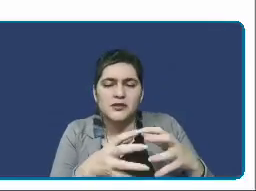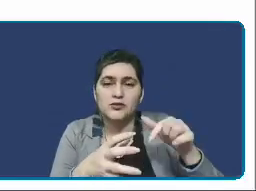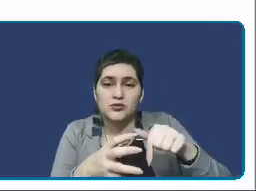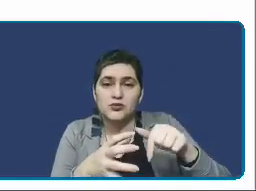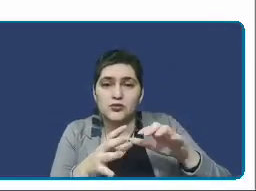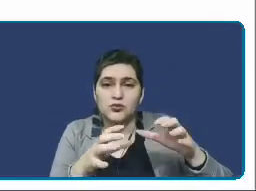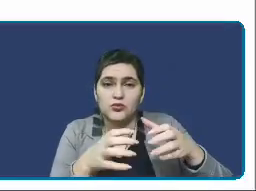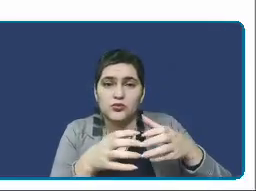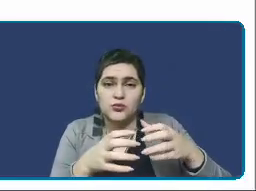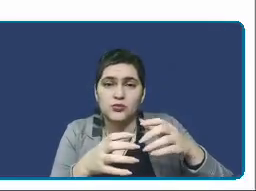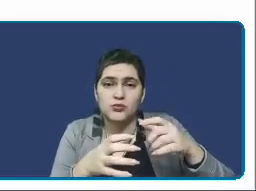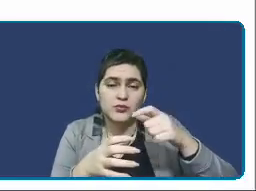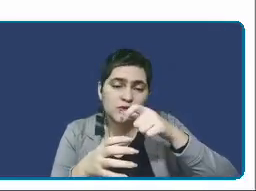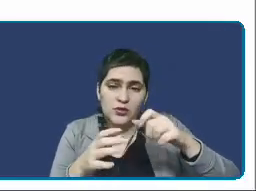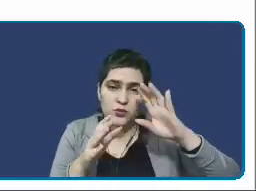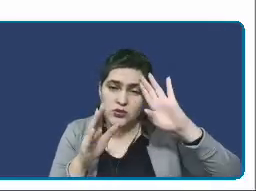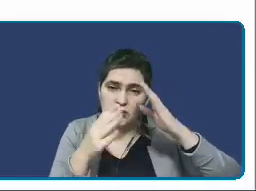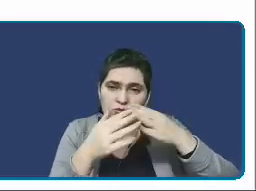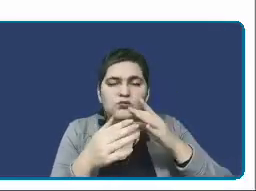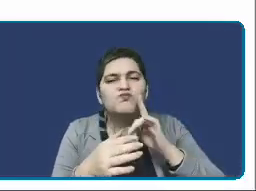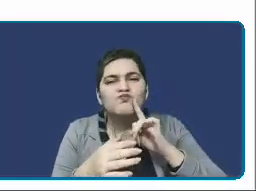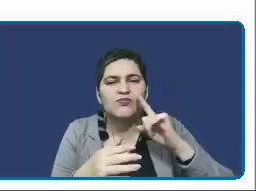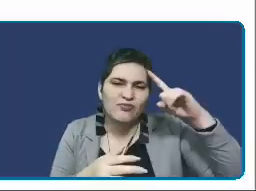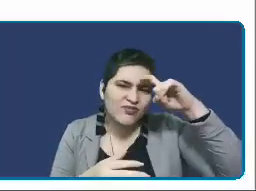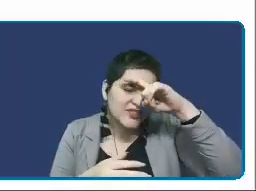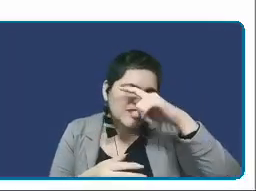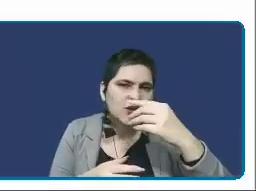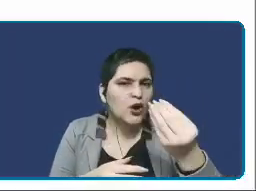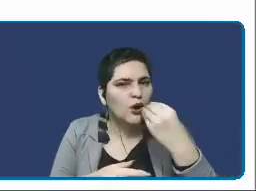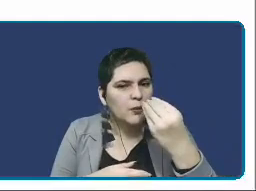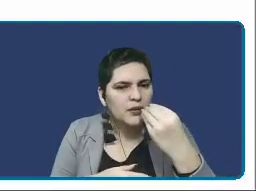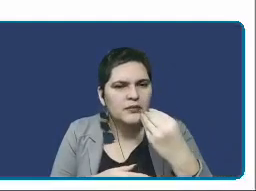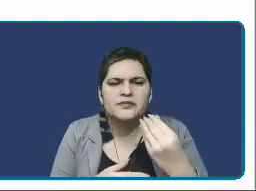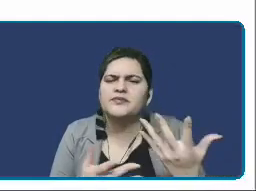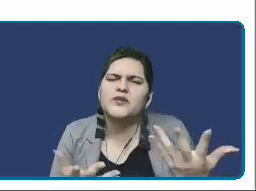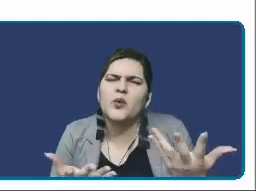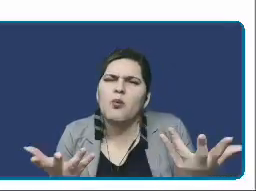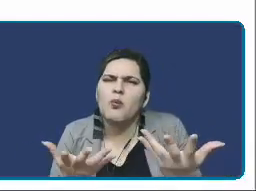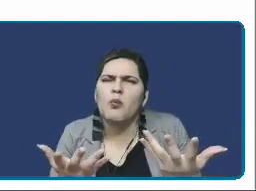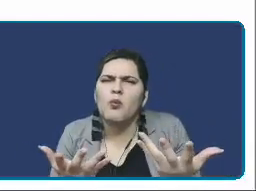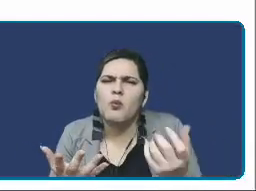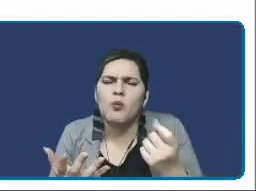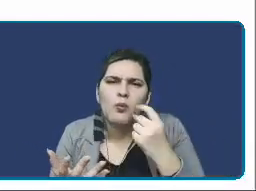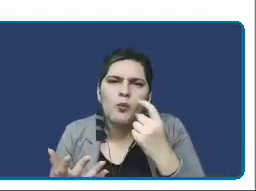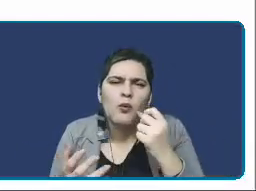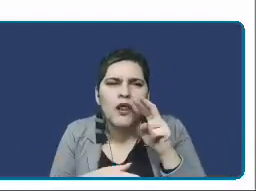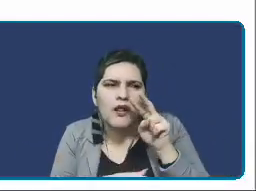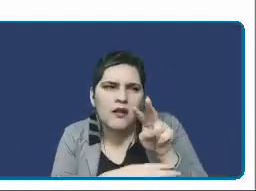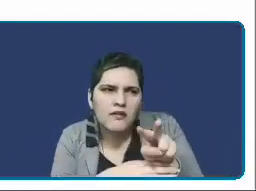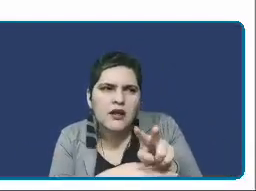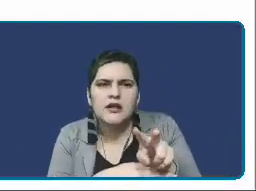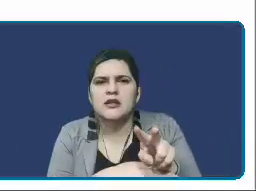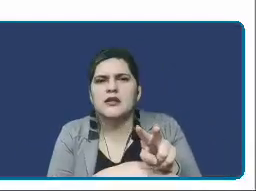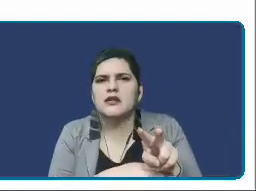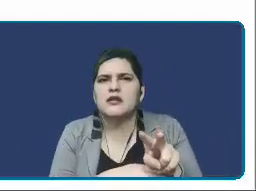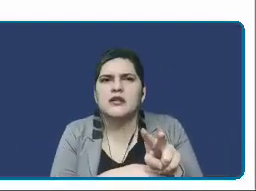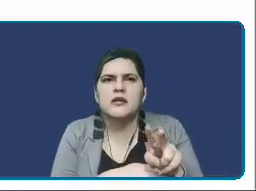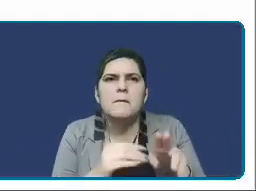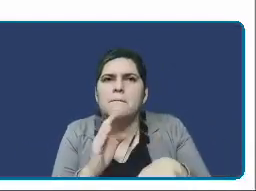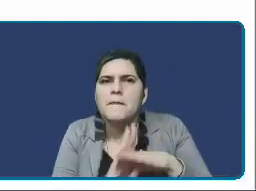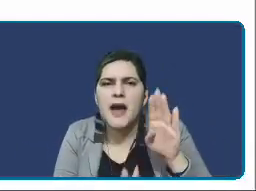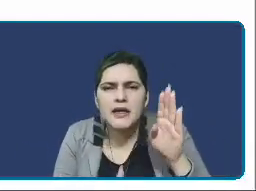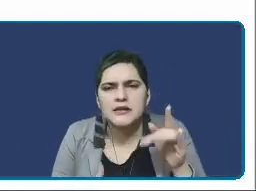dificultades alimentarias. Y acá yo hacía la pregunta, ¿cuáles dificultades alimentarias ustedes ven más frecuentemente o tienen más